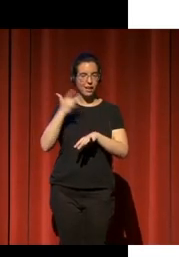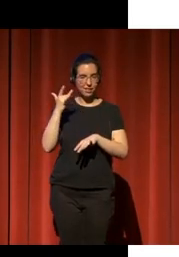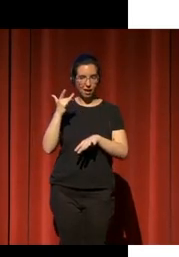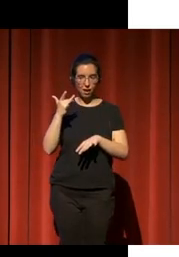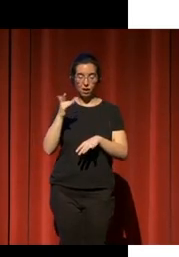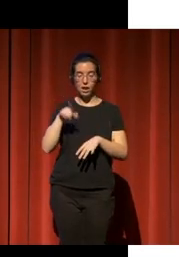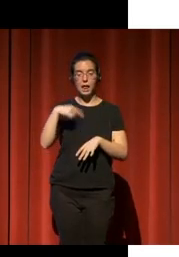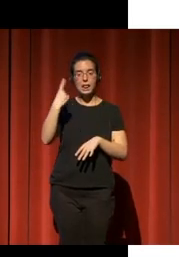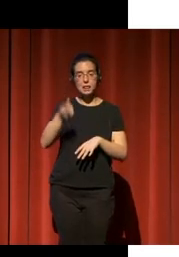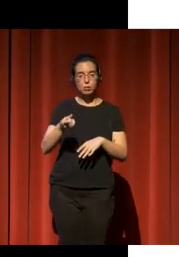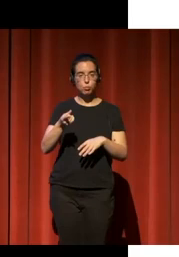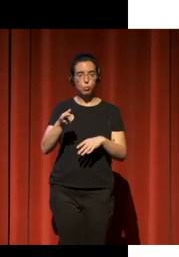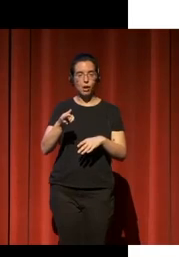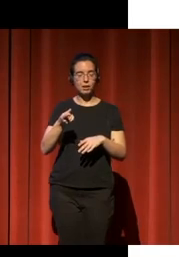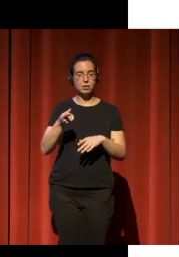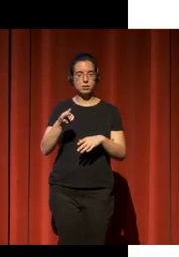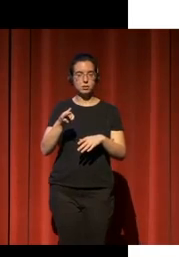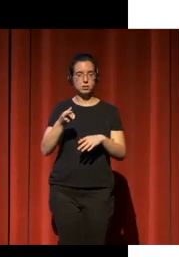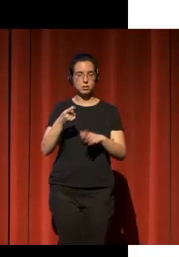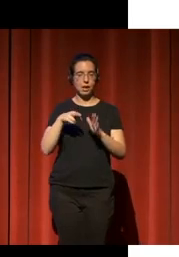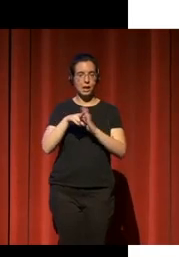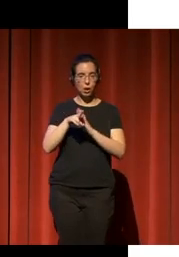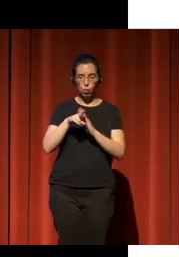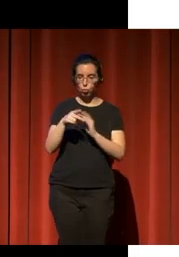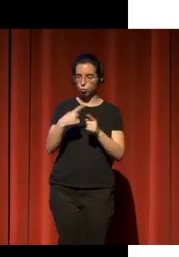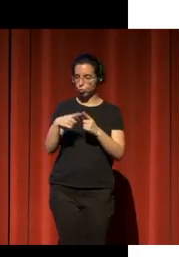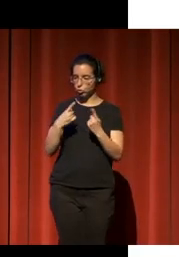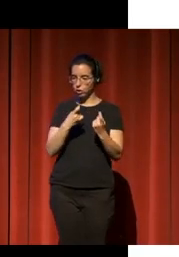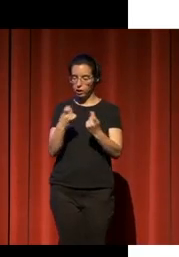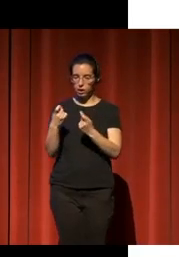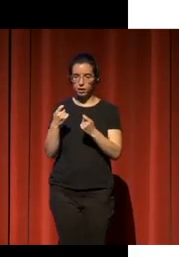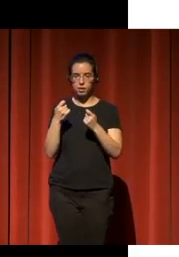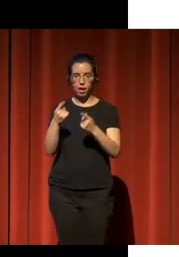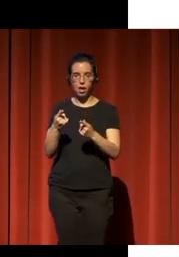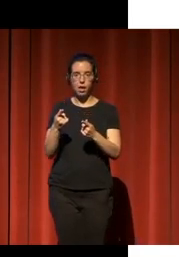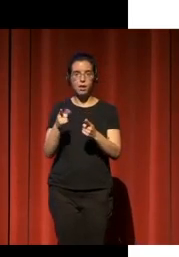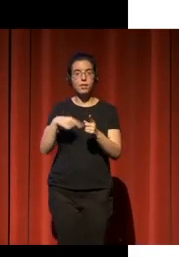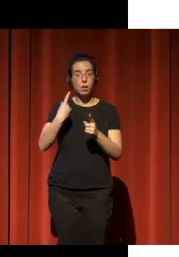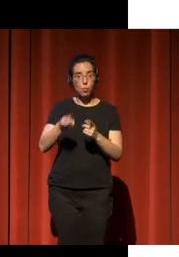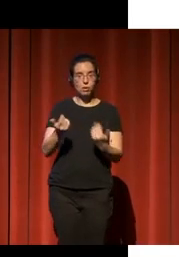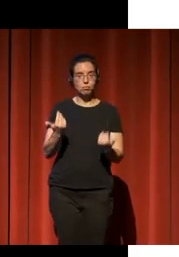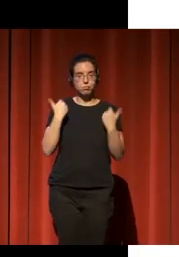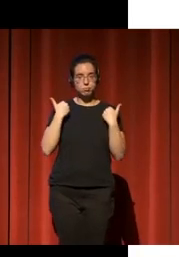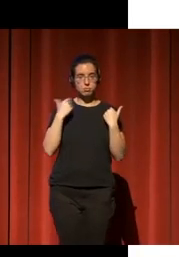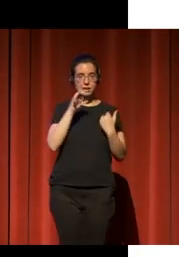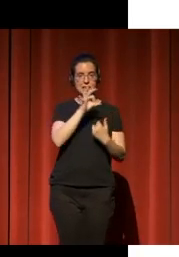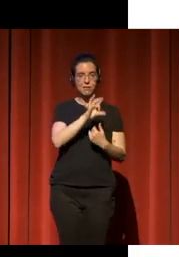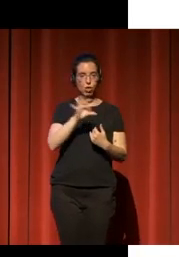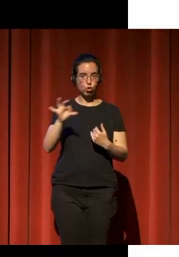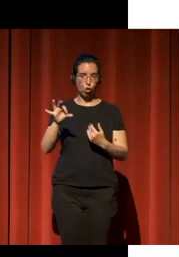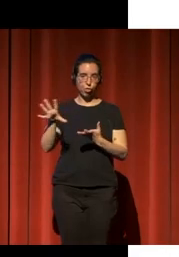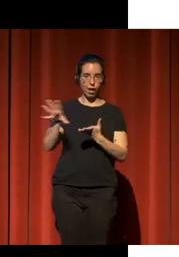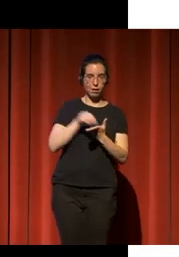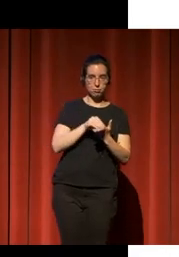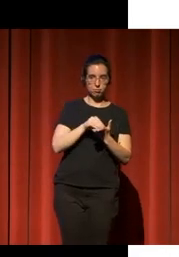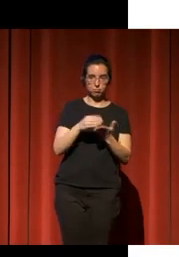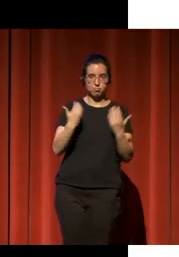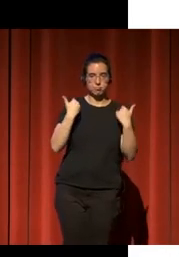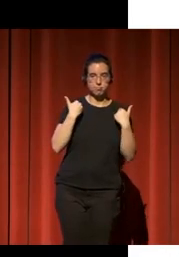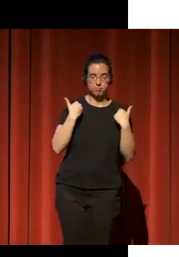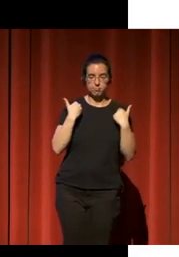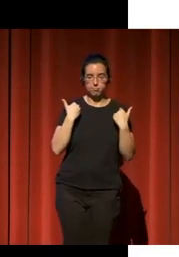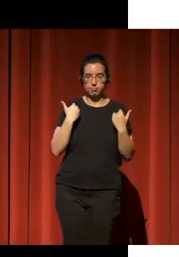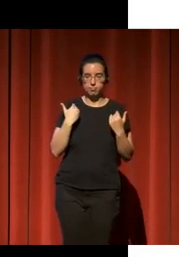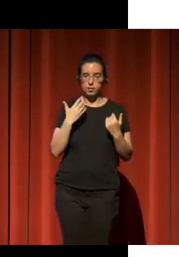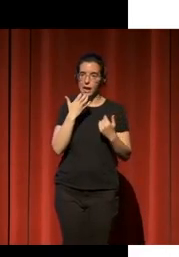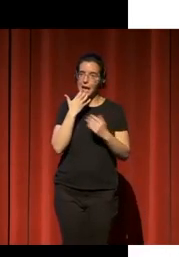asumido dedicando los recursos necesarios creo que fue por servicios sociales estamos como estoy